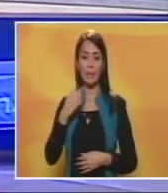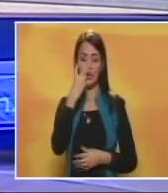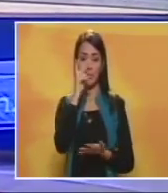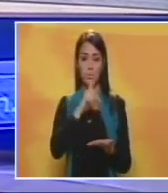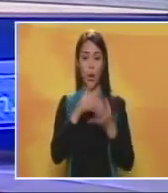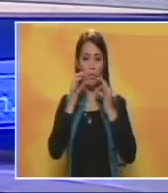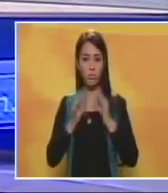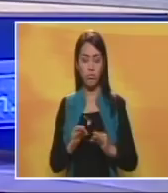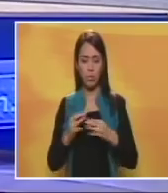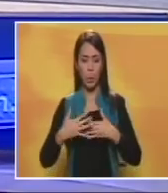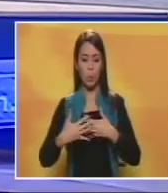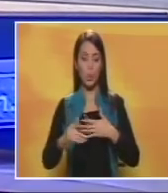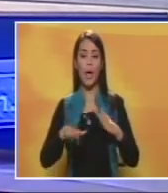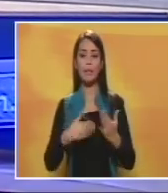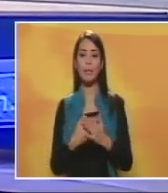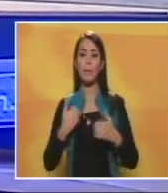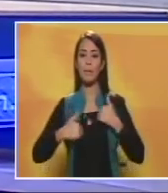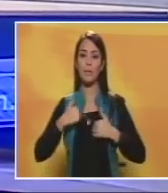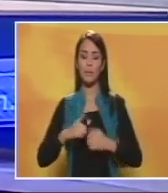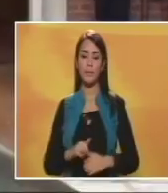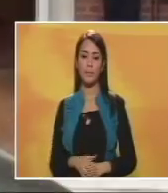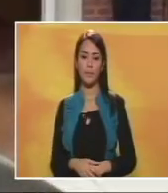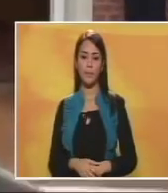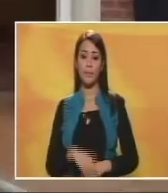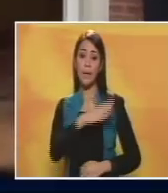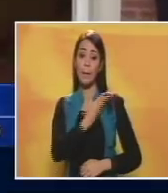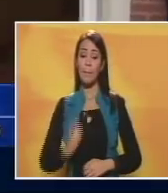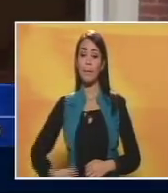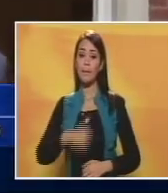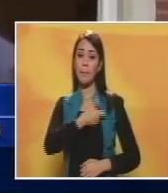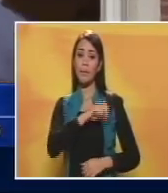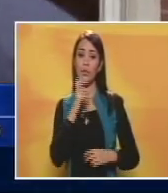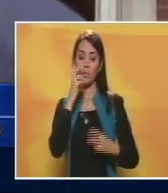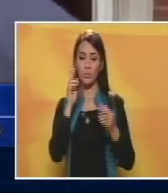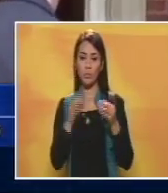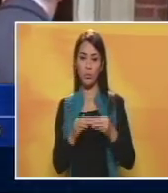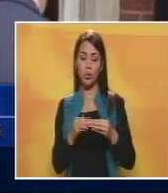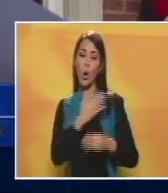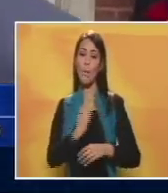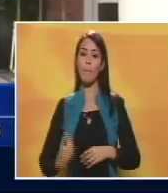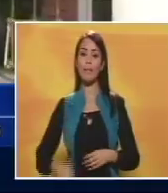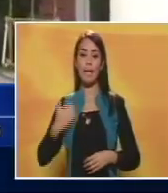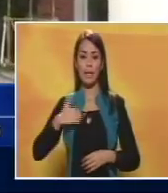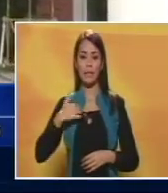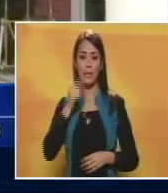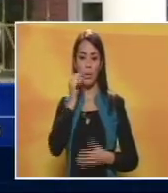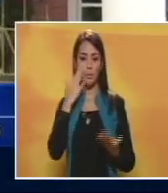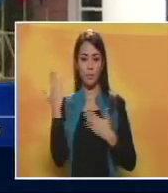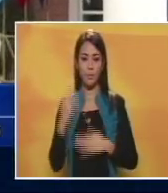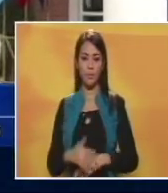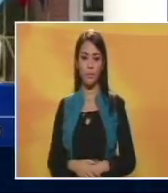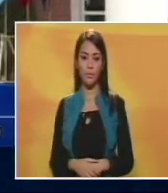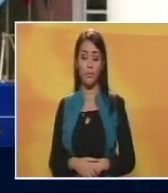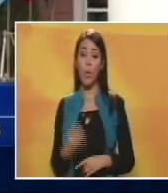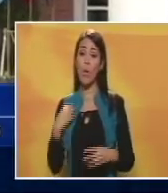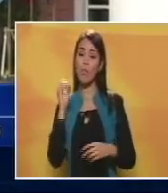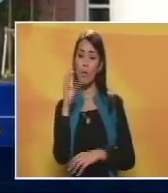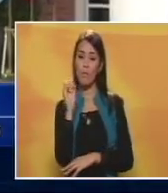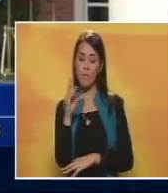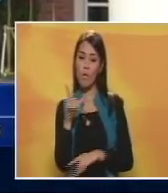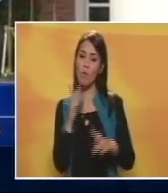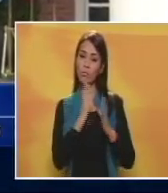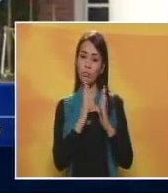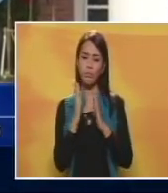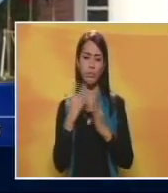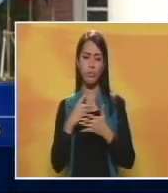que se extenderá hasta este miércoles. El mandatario español se reunió con su homólogo argentino, Mauricio Macri, durante un foro empresarial organizado